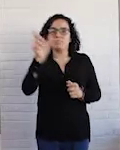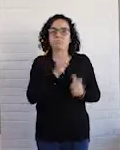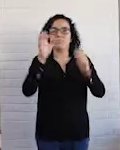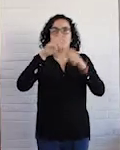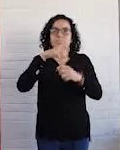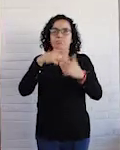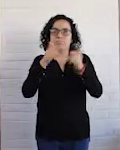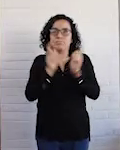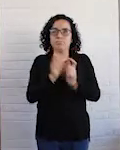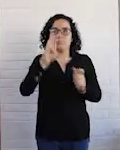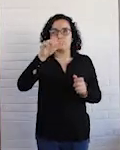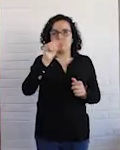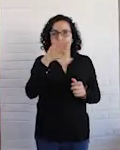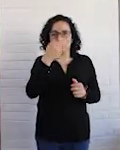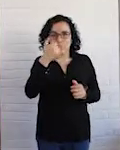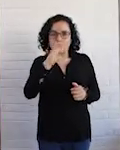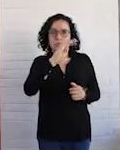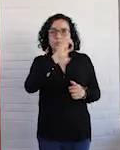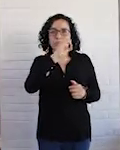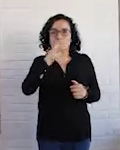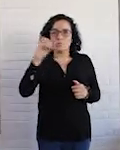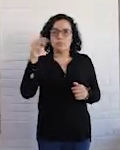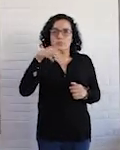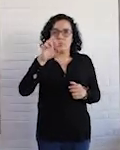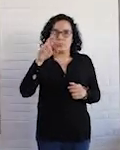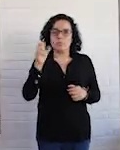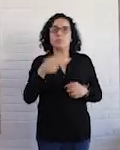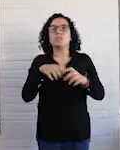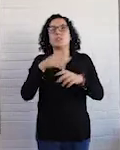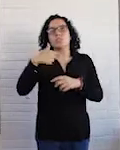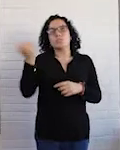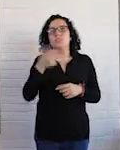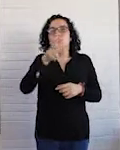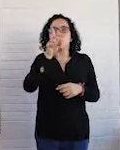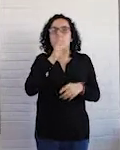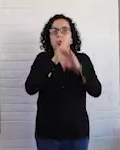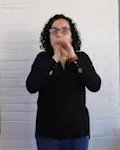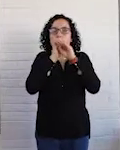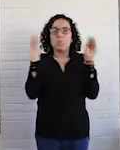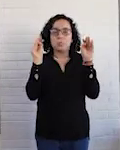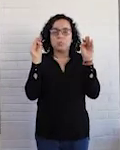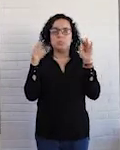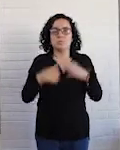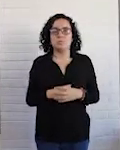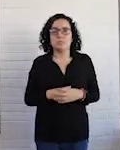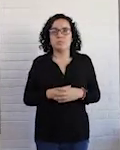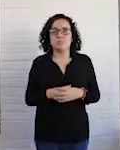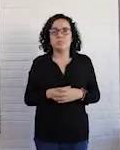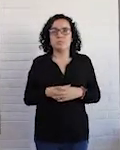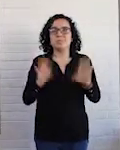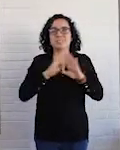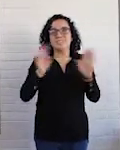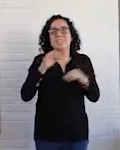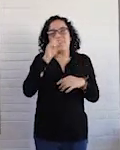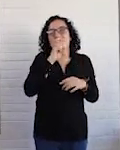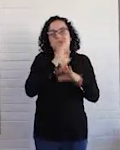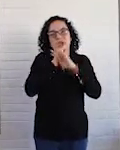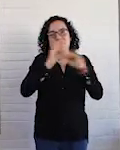y si por ahí queda alguien de la generación del silencio. Consumiendo, que ya están más en silencio. Bueno, pero ahí